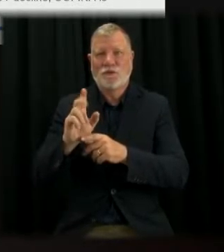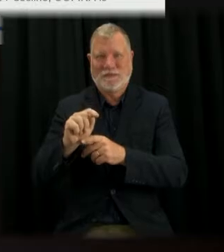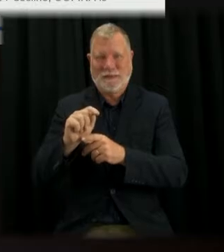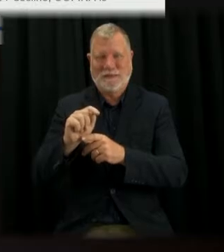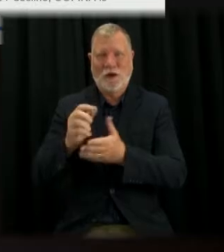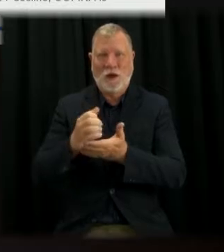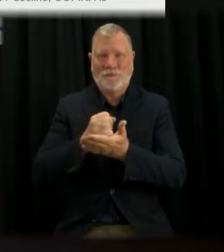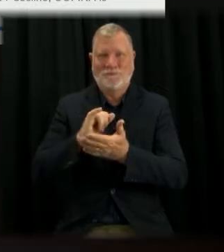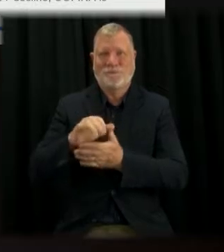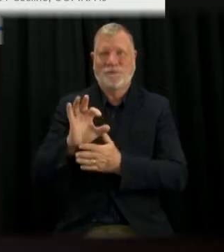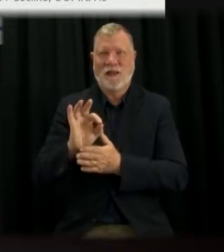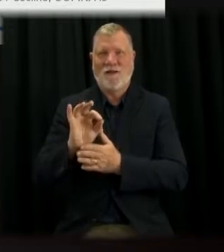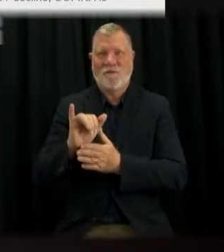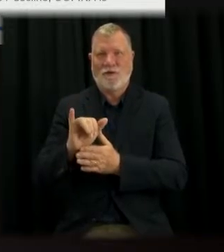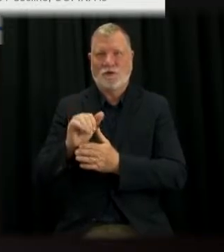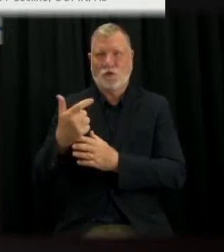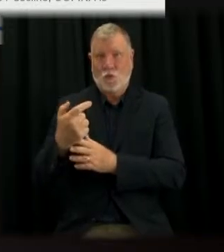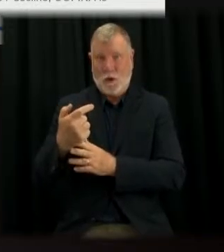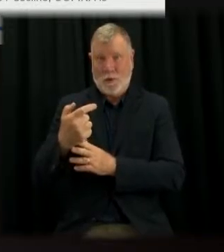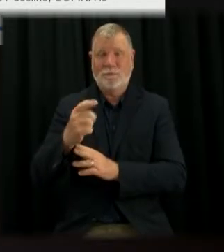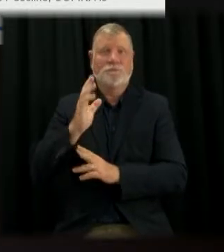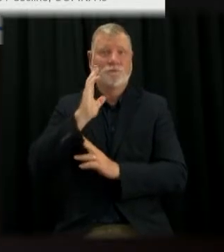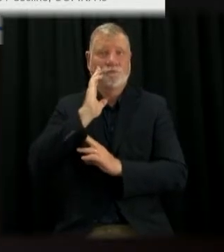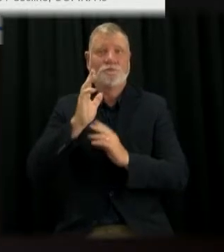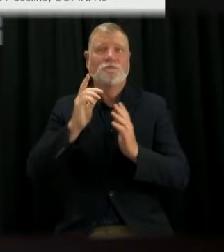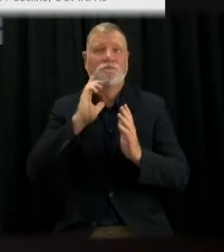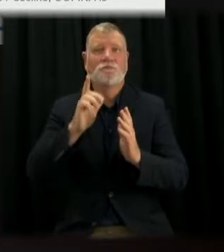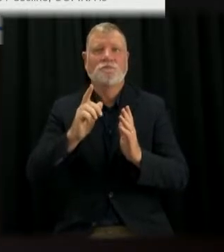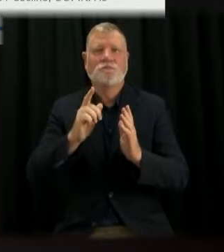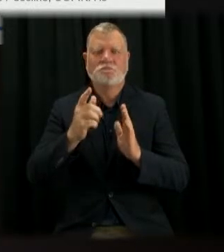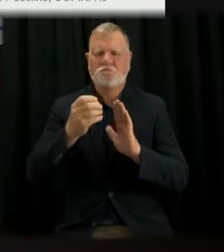se tienen. Para el fondo del 21,